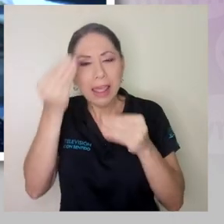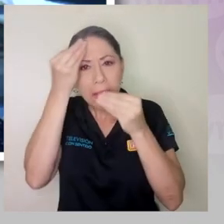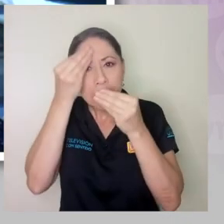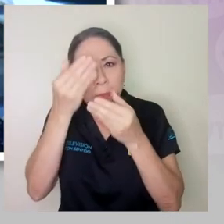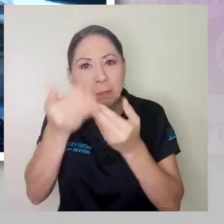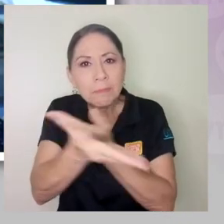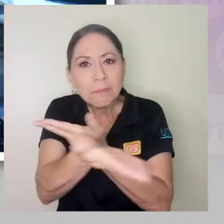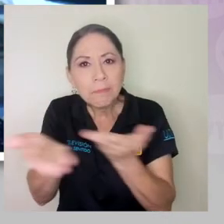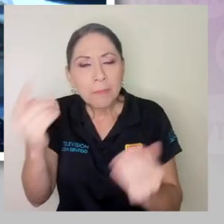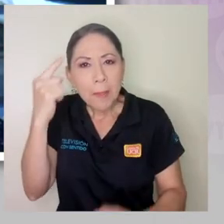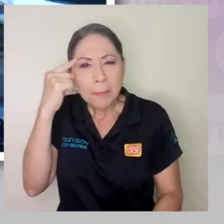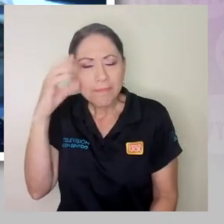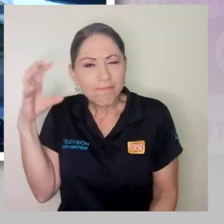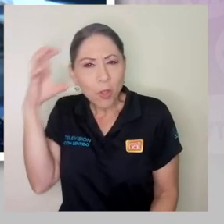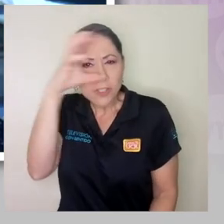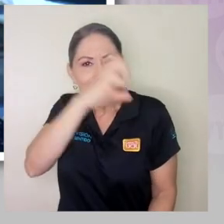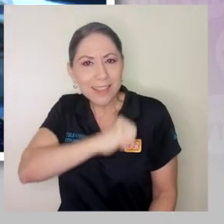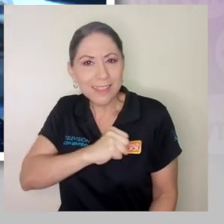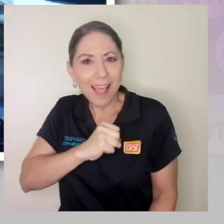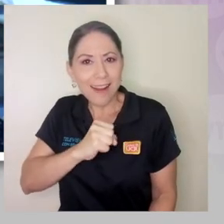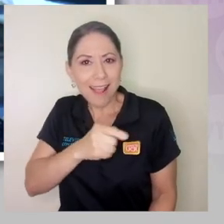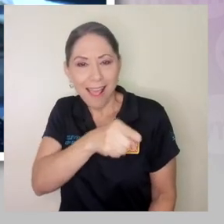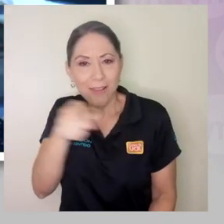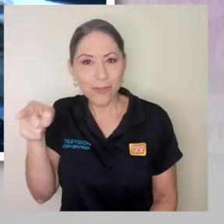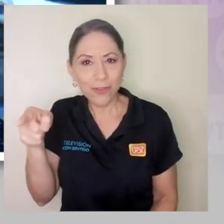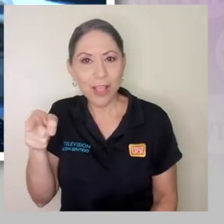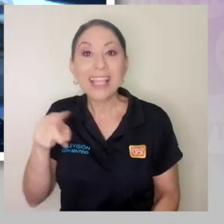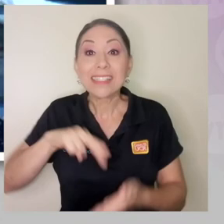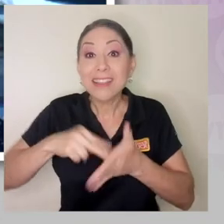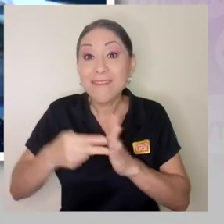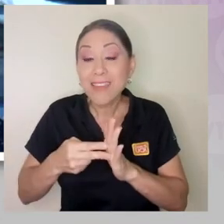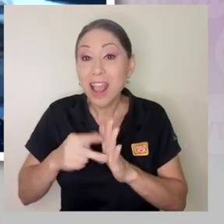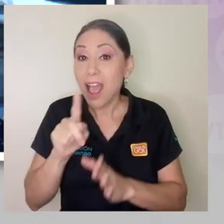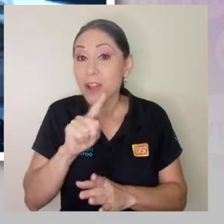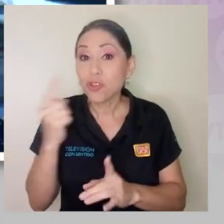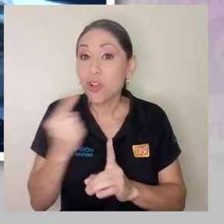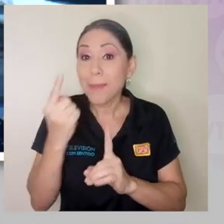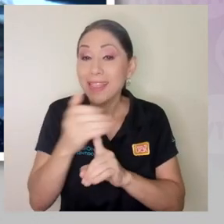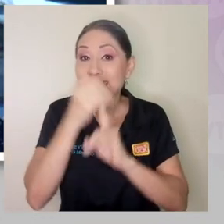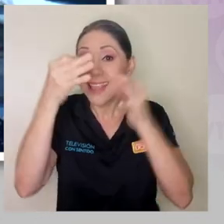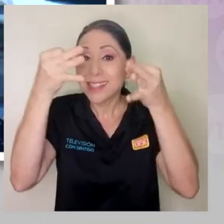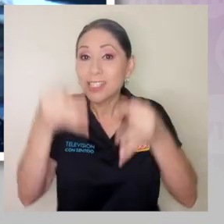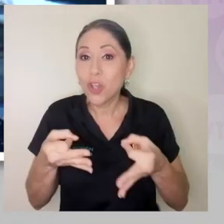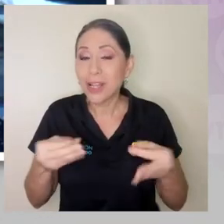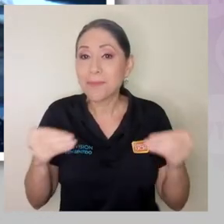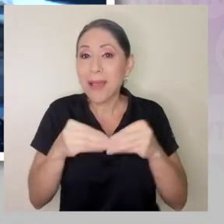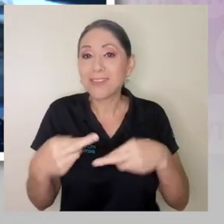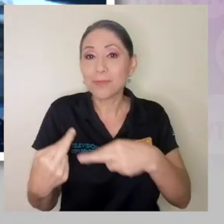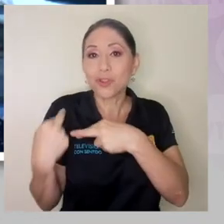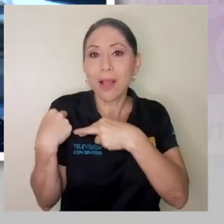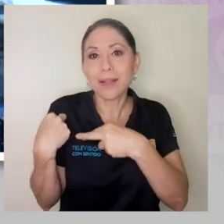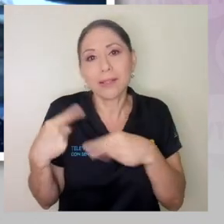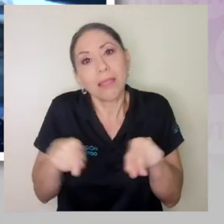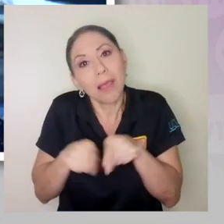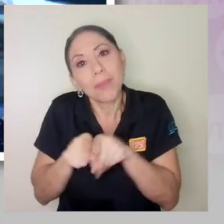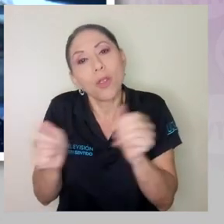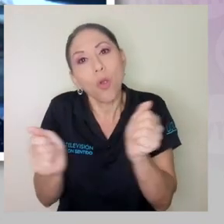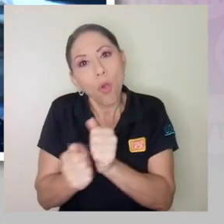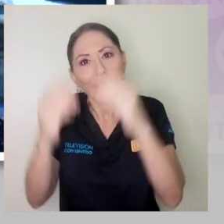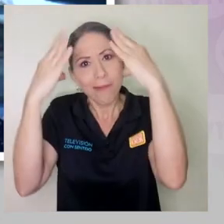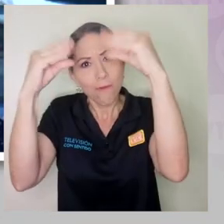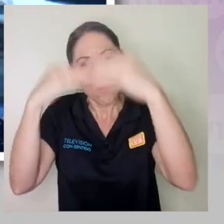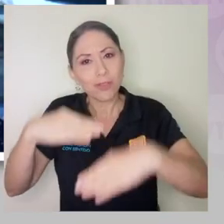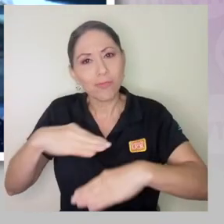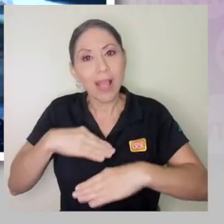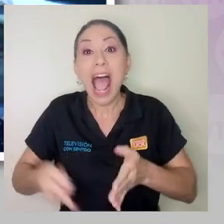esto implica no solo que se tomen mejores decisiones, más responsables, pero también que sean más informadas. A veces la mala decisión no